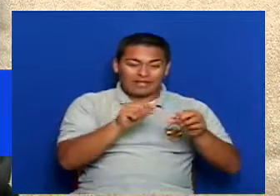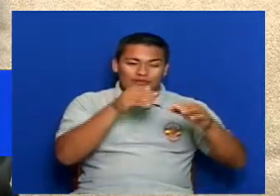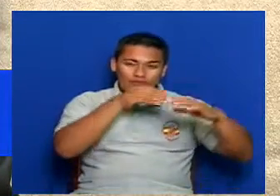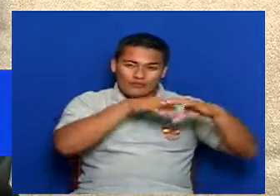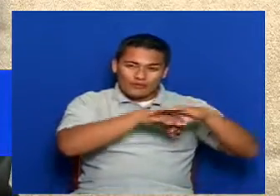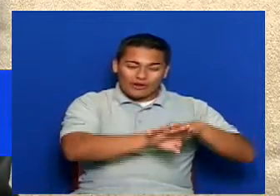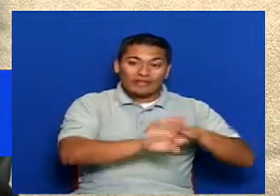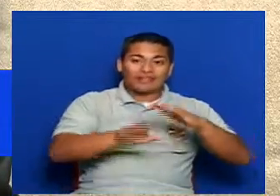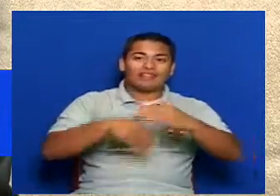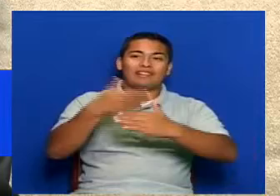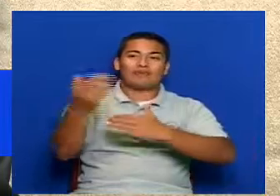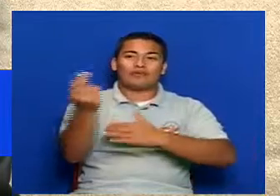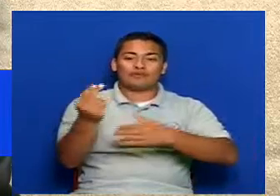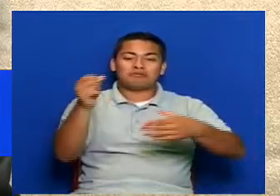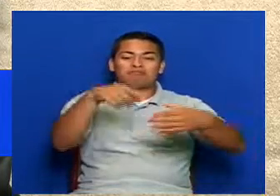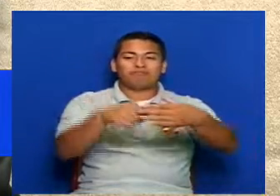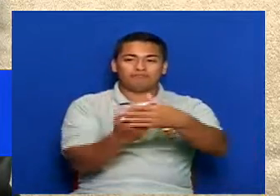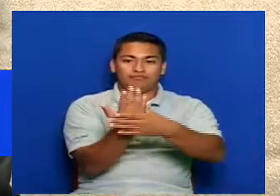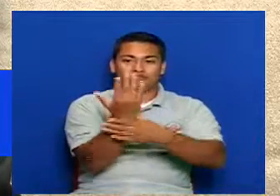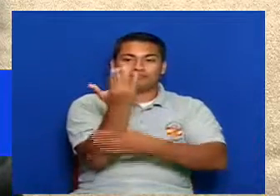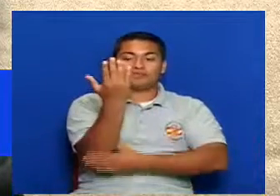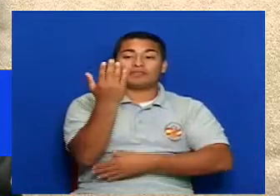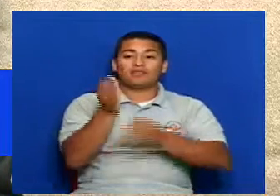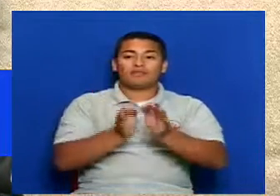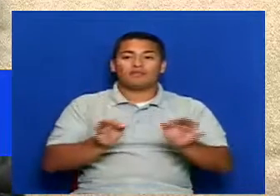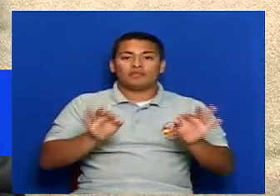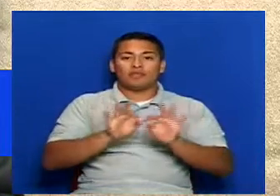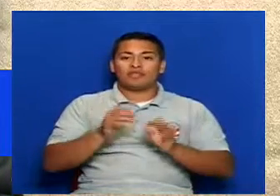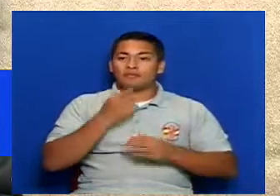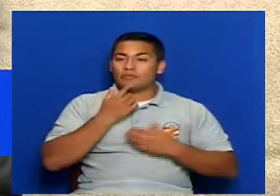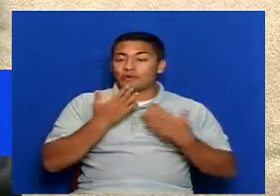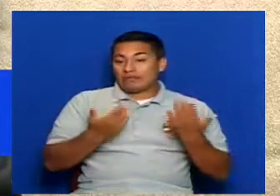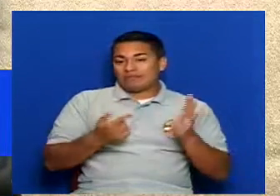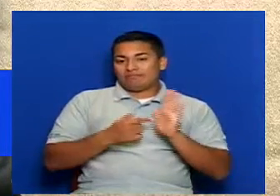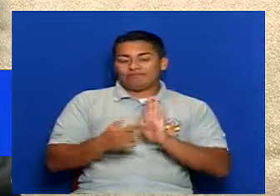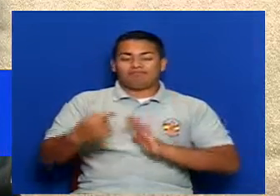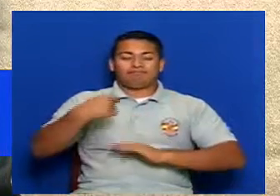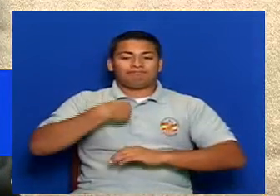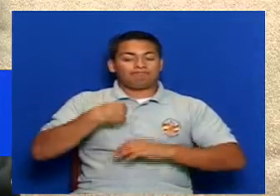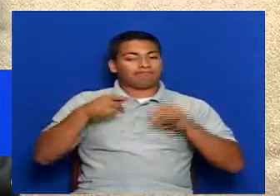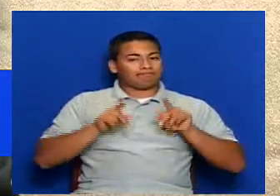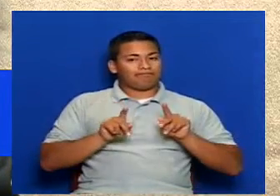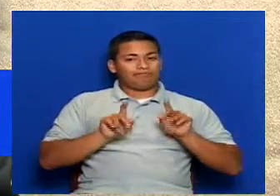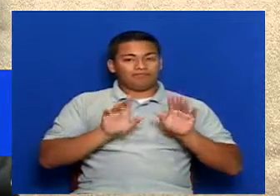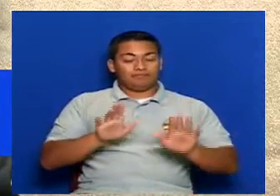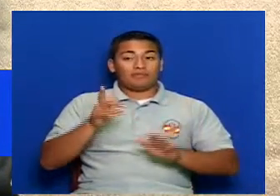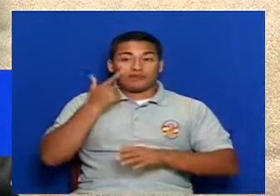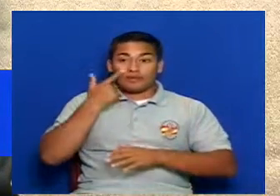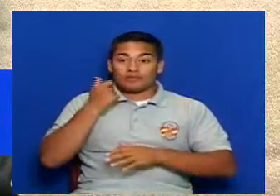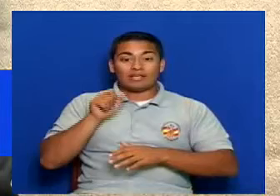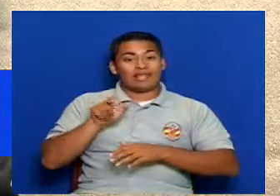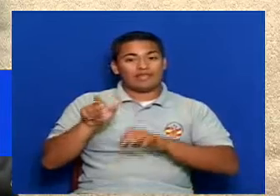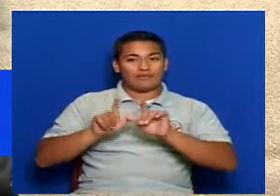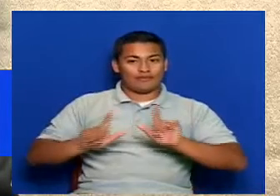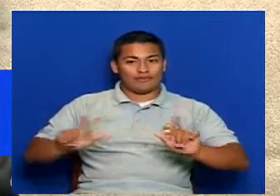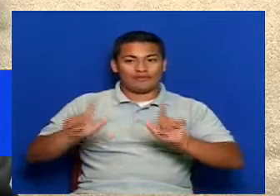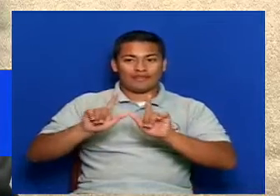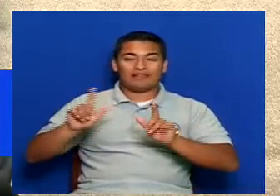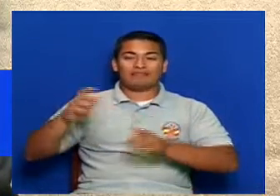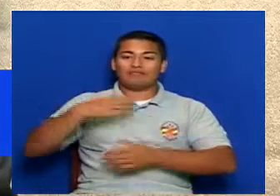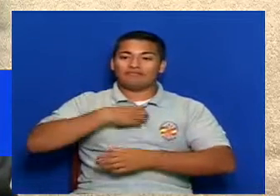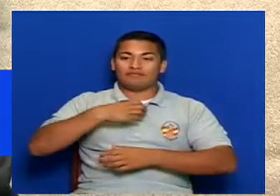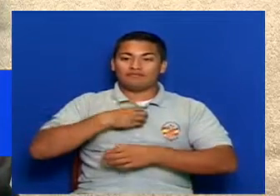esto es importante porque nos permitió conocer algo que yo en lo personal desconocía y es que el centro genético de semillas que